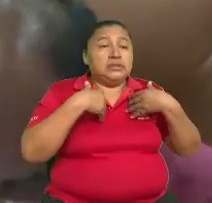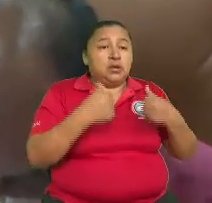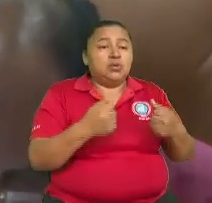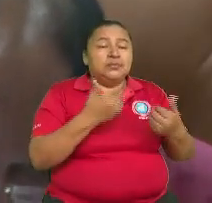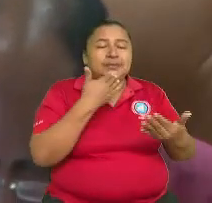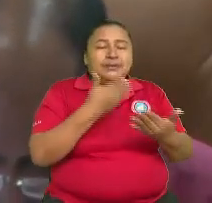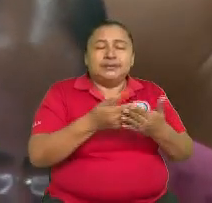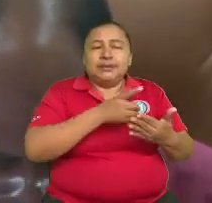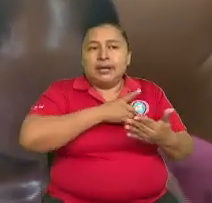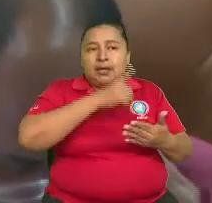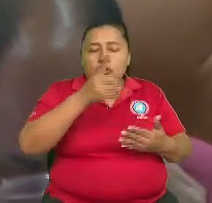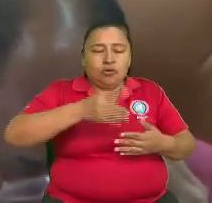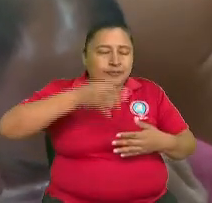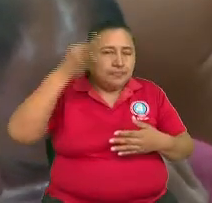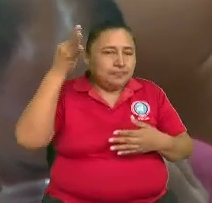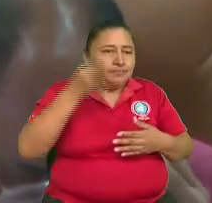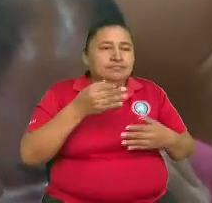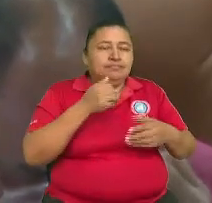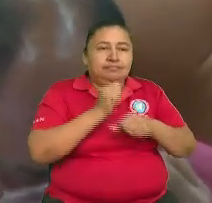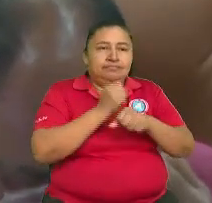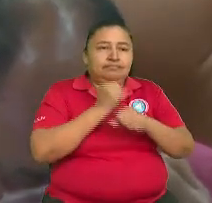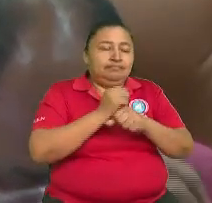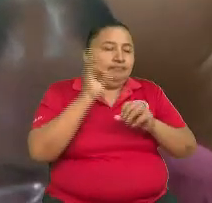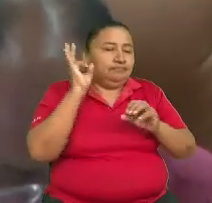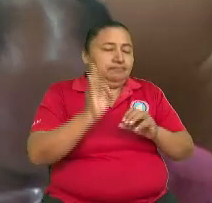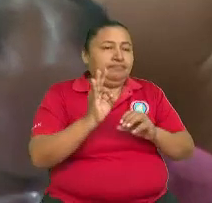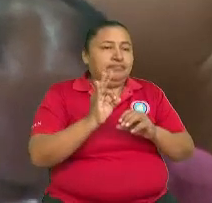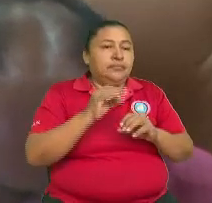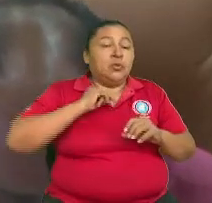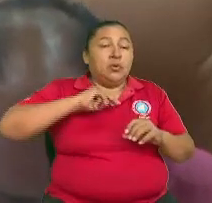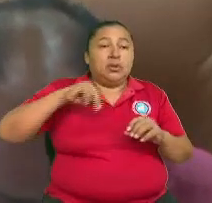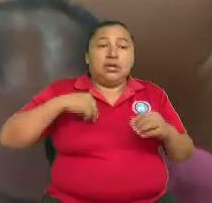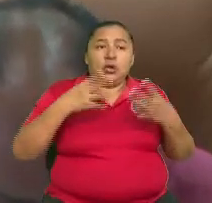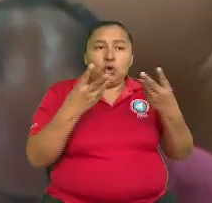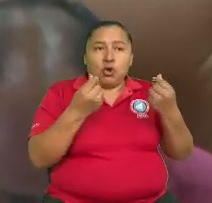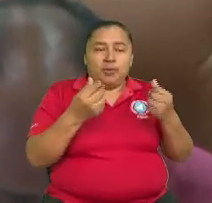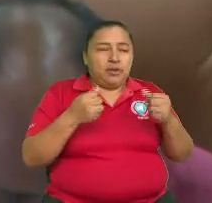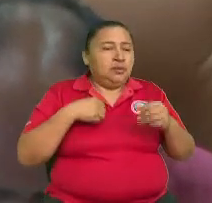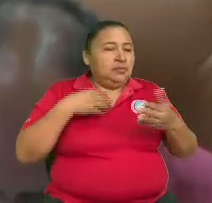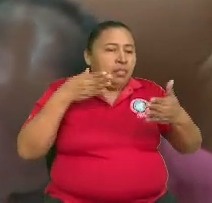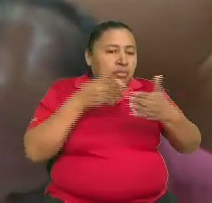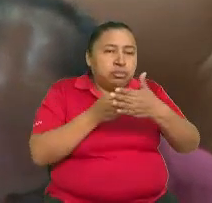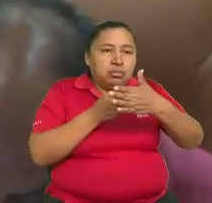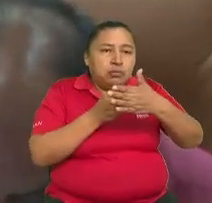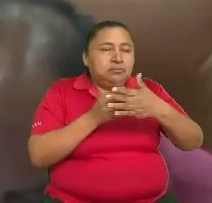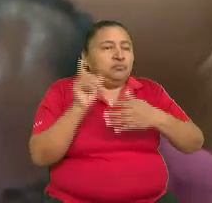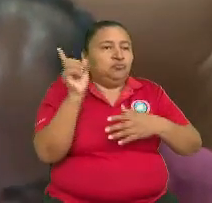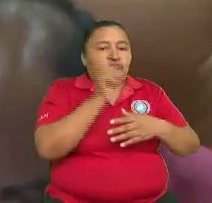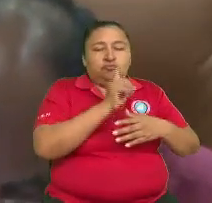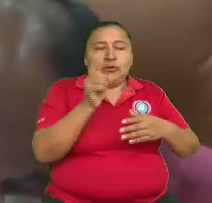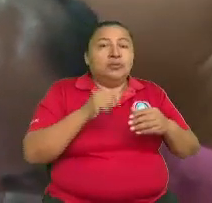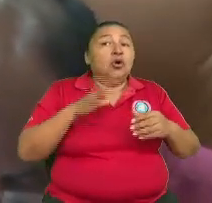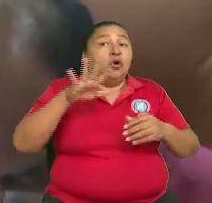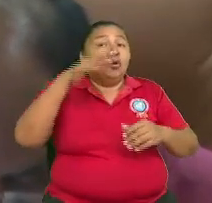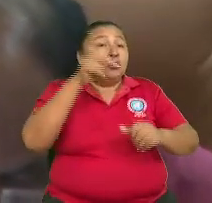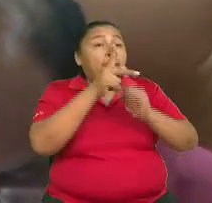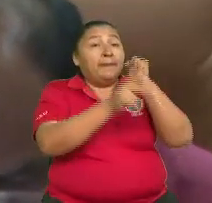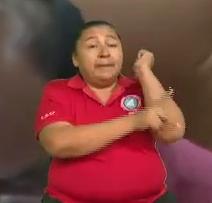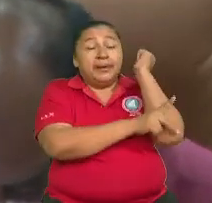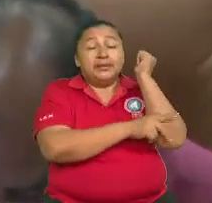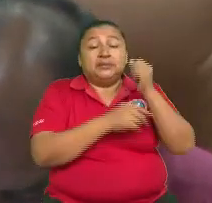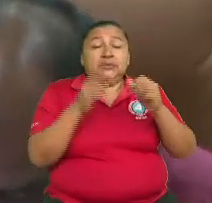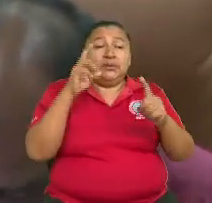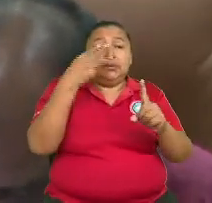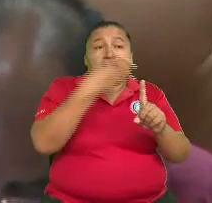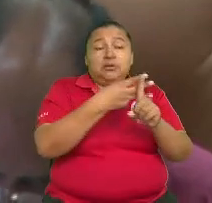gracias a Dios, ha funcionado. Nuestra economía no se ha paralizado como en otros países de la